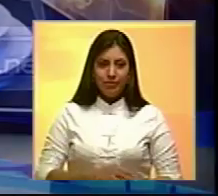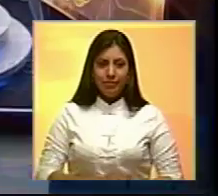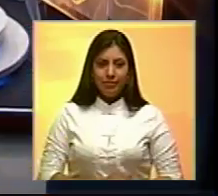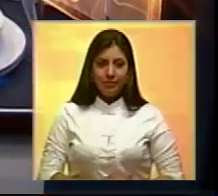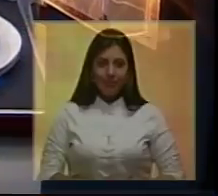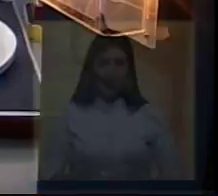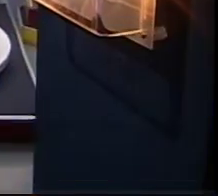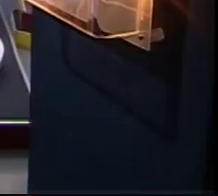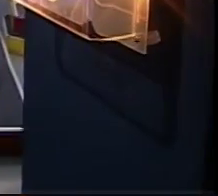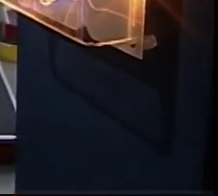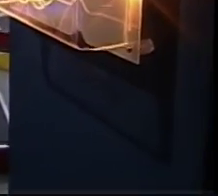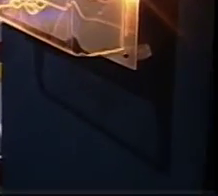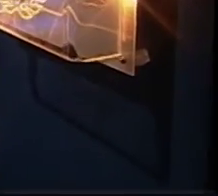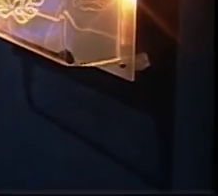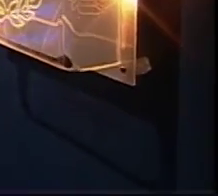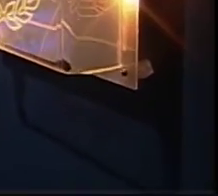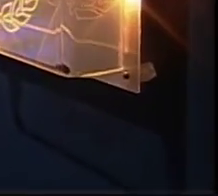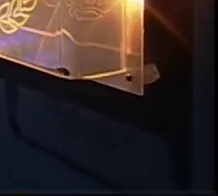ven.